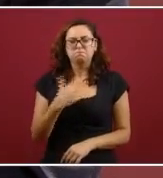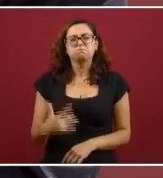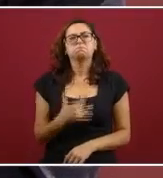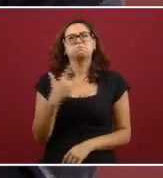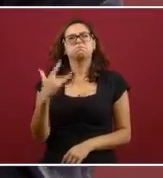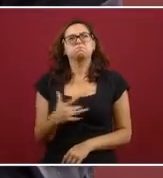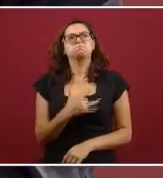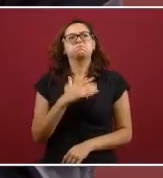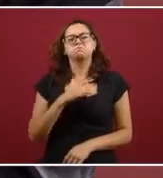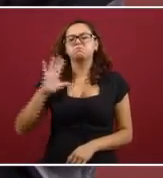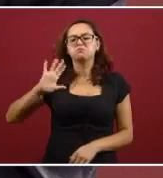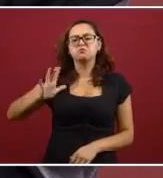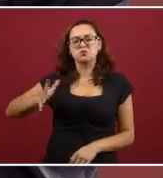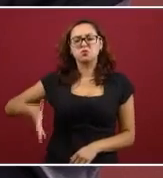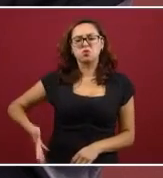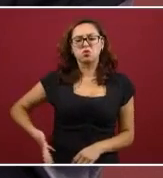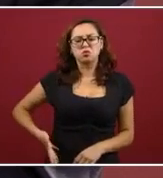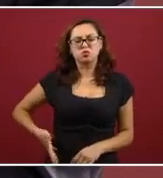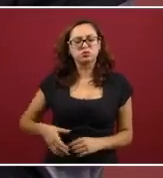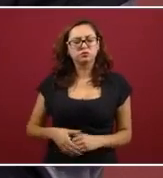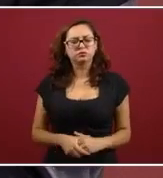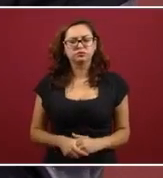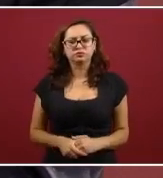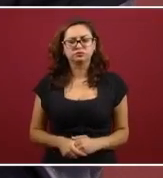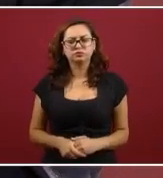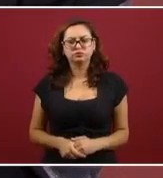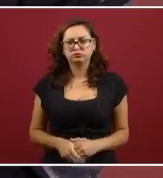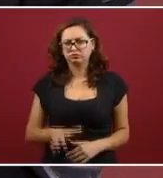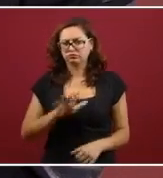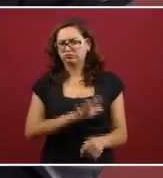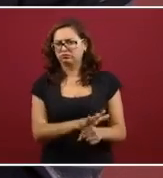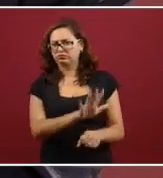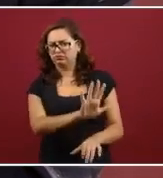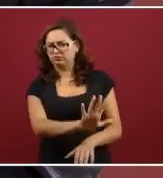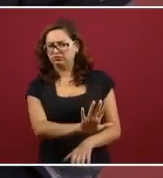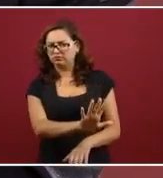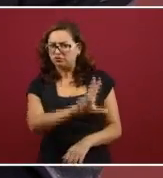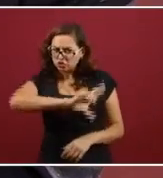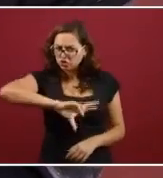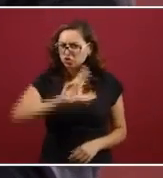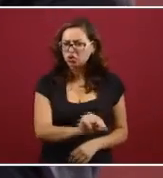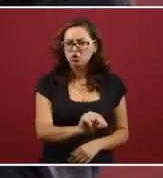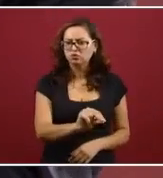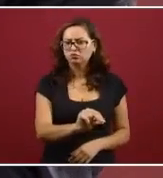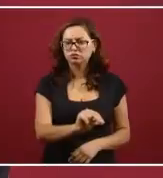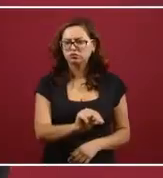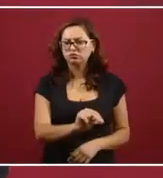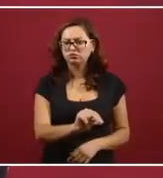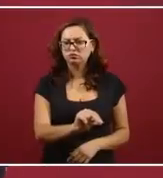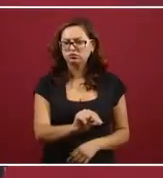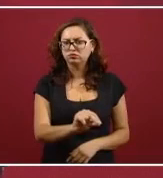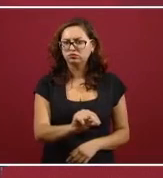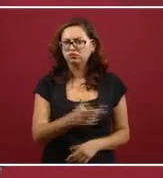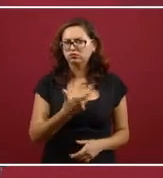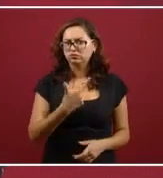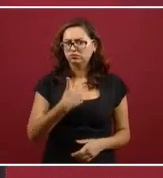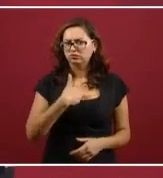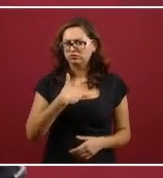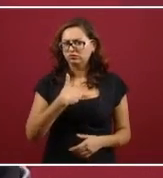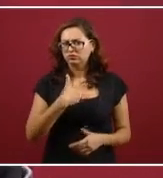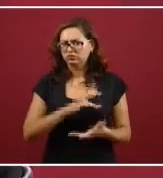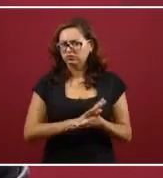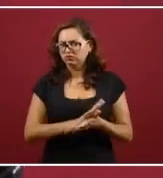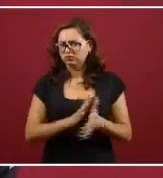más me llenan de orgullo, el haber dicho no a ser oficial mayor de gobierno